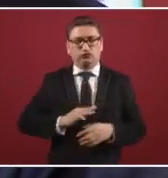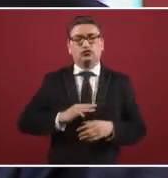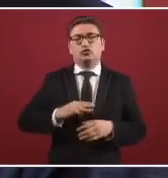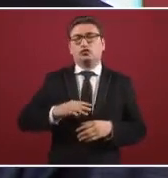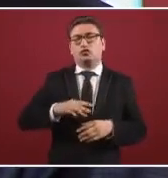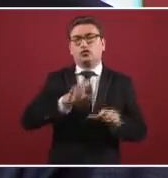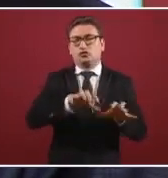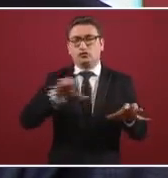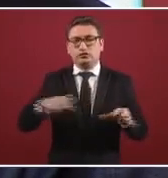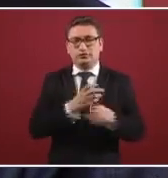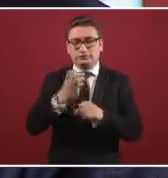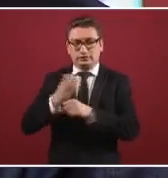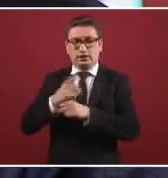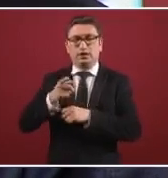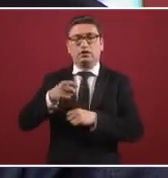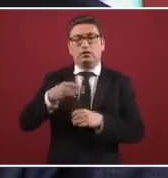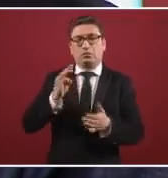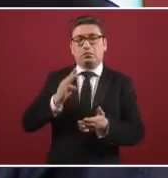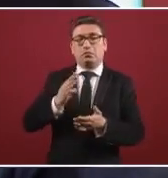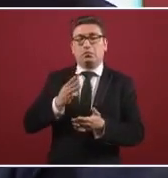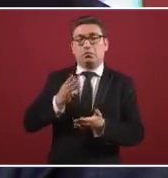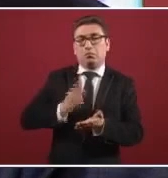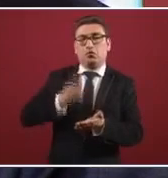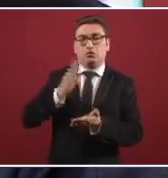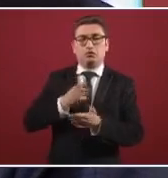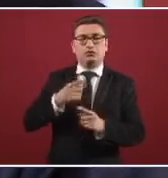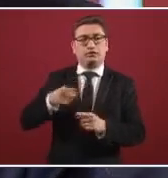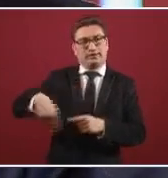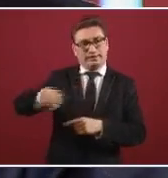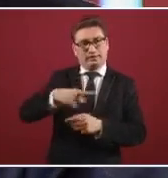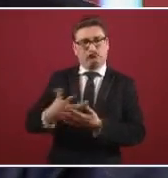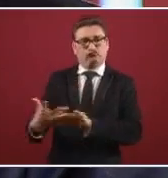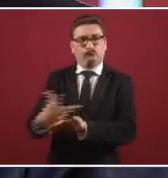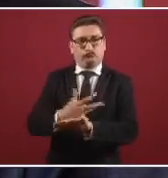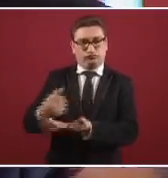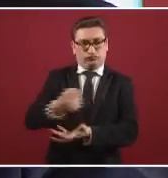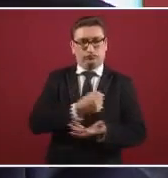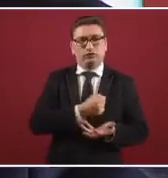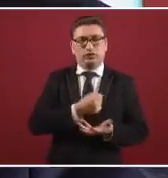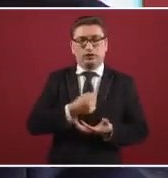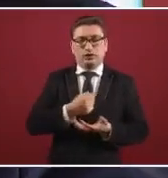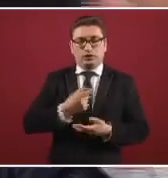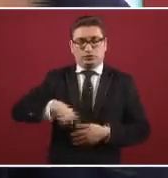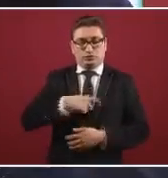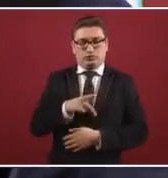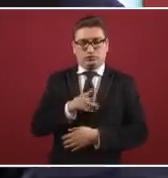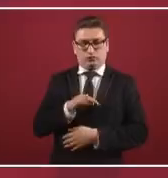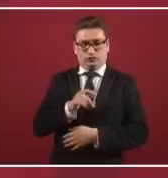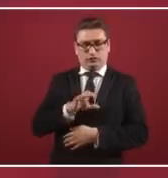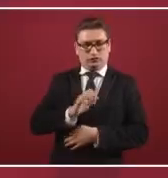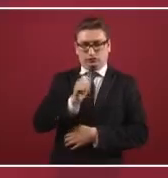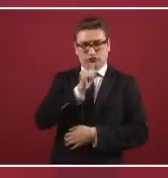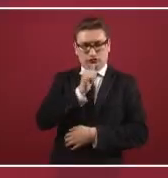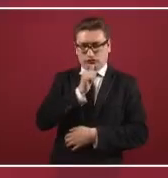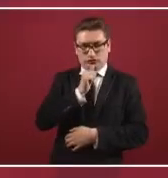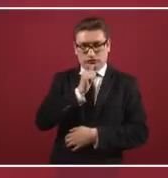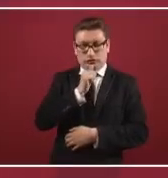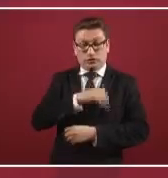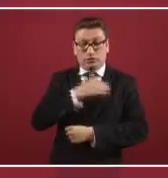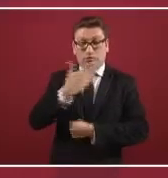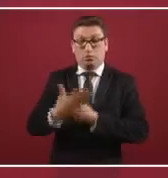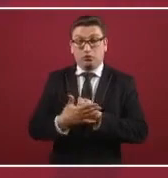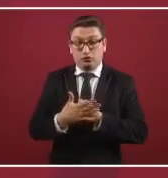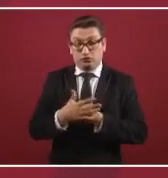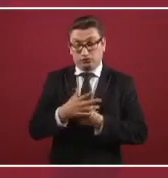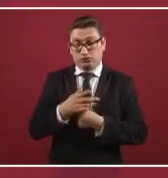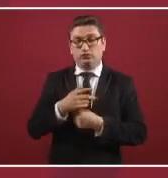están cobrando por Profeco sus multas. En su momento, cuando las cobremos, el recurso de esas multas entra a